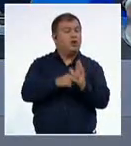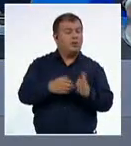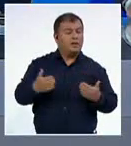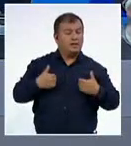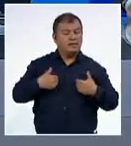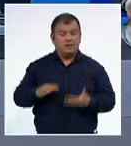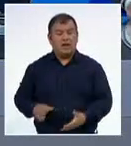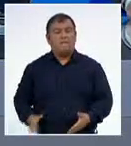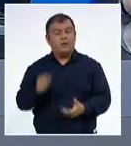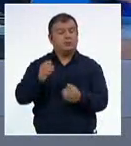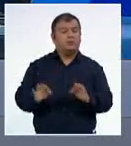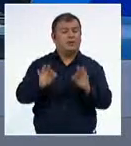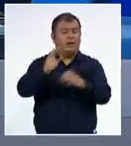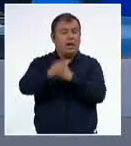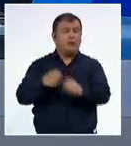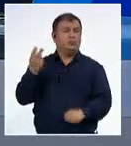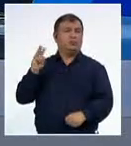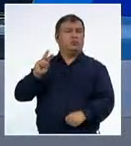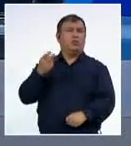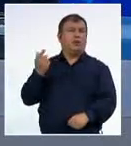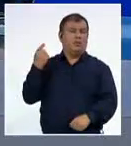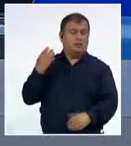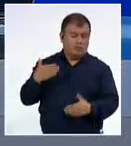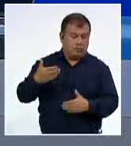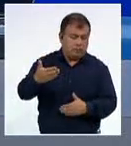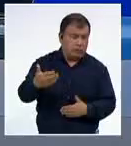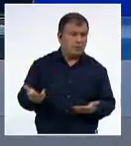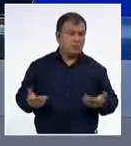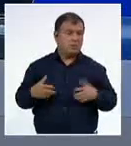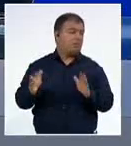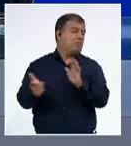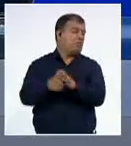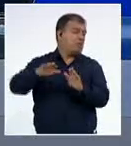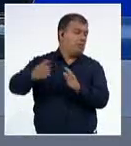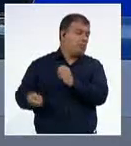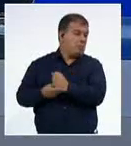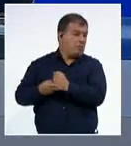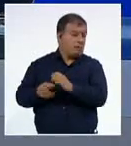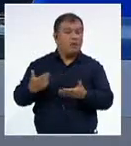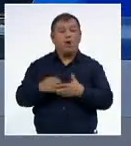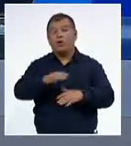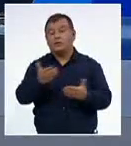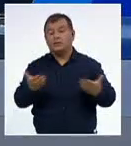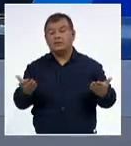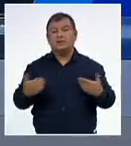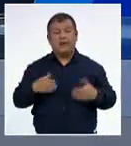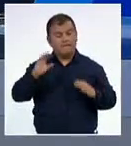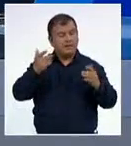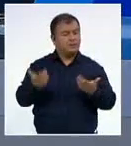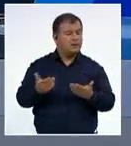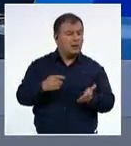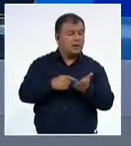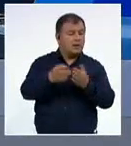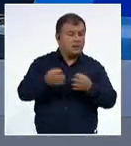de perros peligrosos existe desde el año 2001 y está ahí como tantas otras, ¿no? Letra muerta, papel mojado. Entre otras cosas, que me parece no estaba señalando la